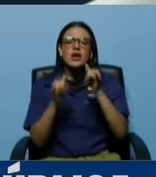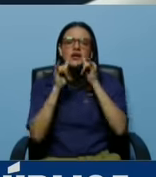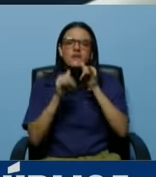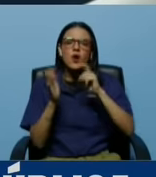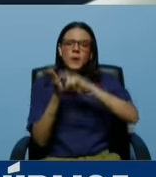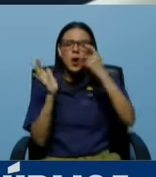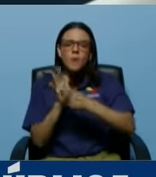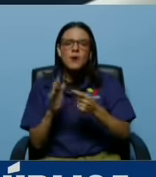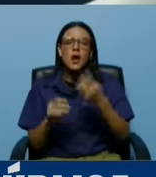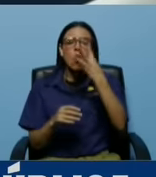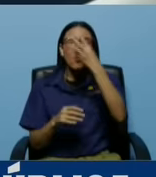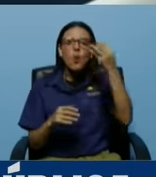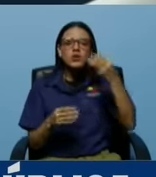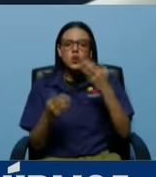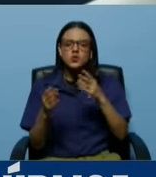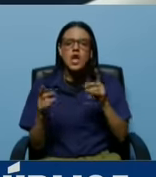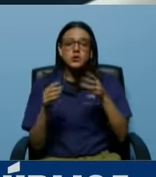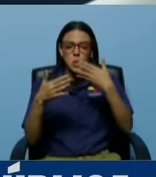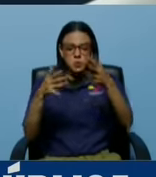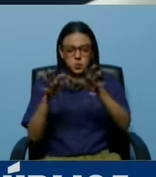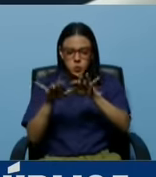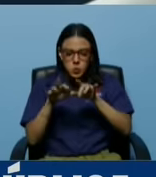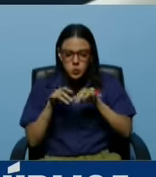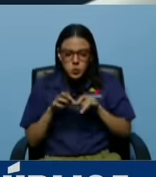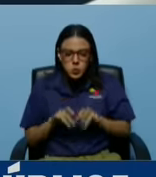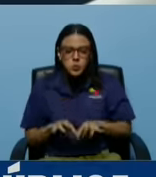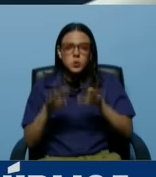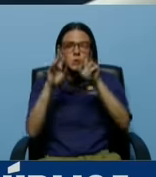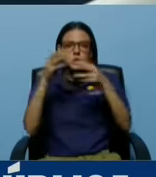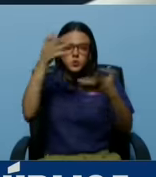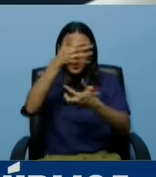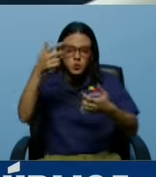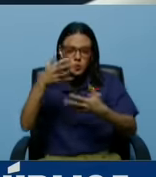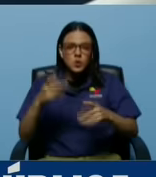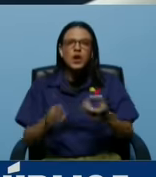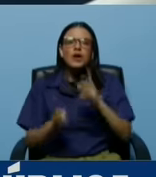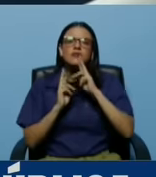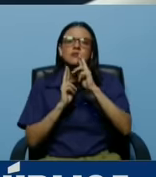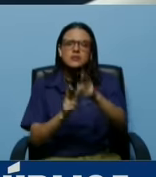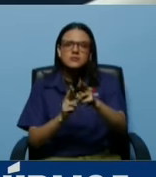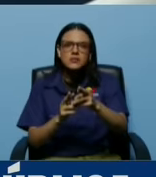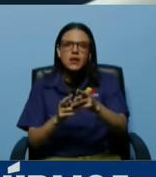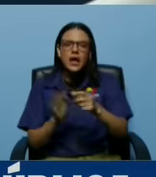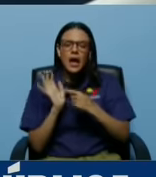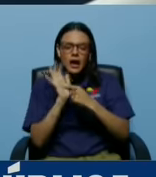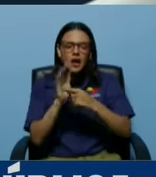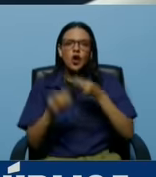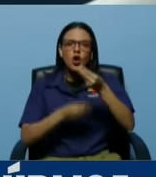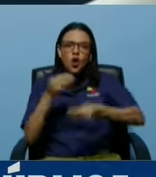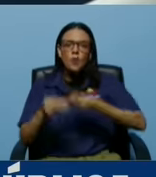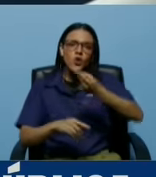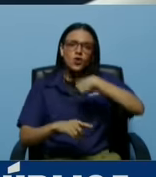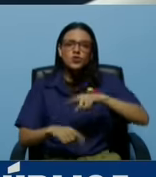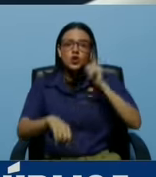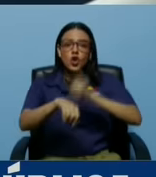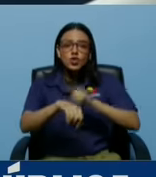400 páginas que reveló cómo en tiempo, hora y